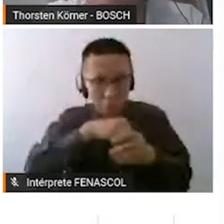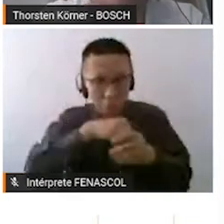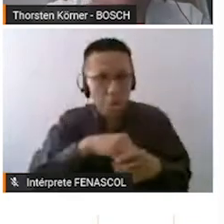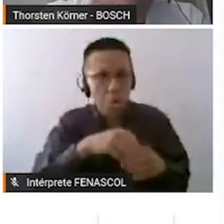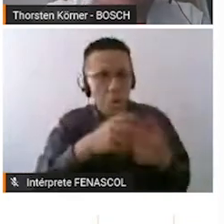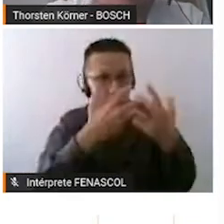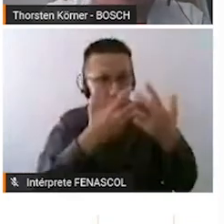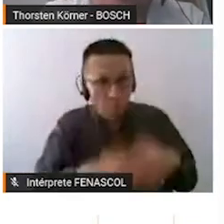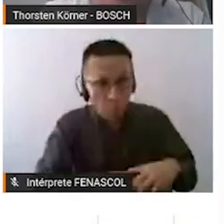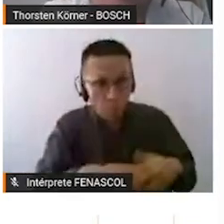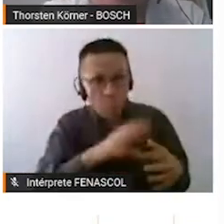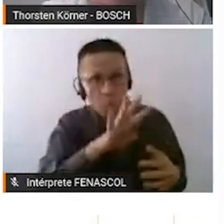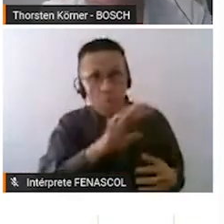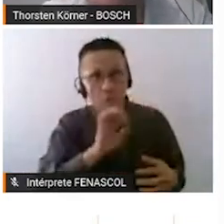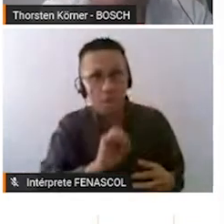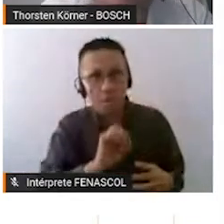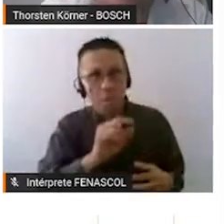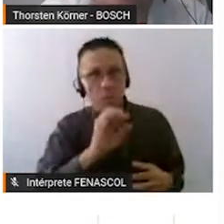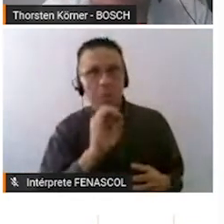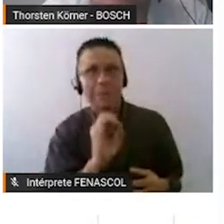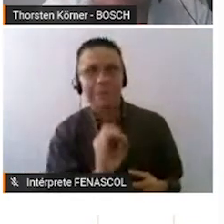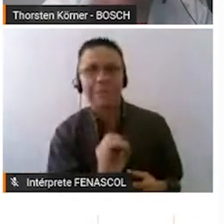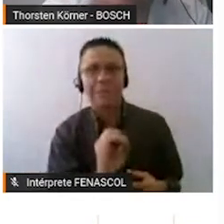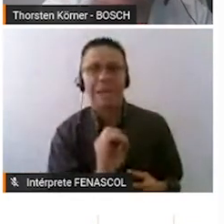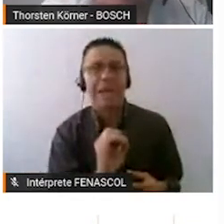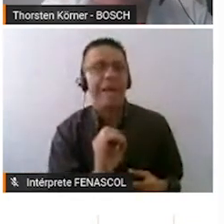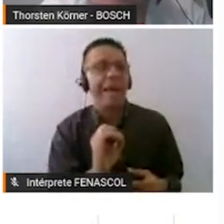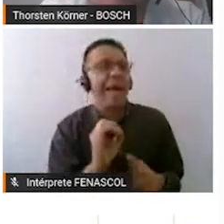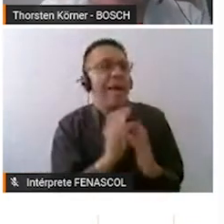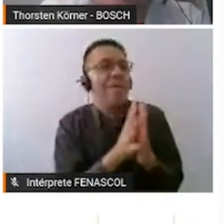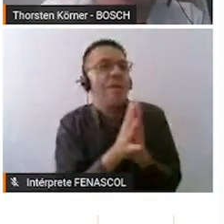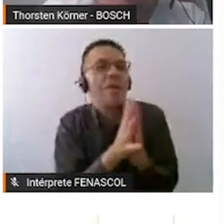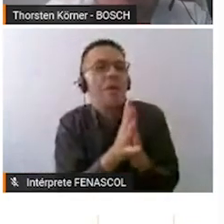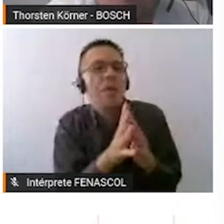4.0, vamos a hablar de la industria del